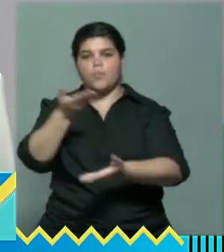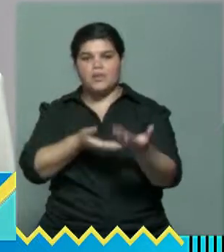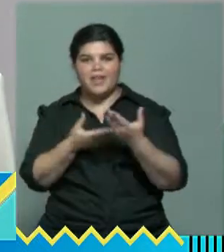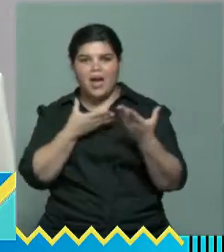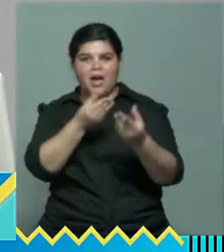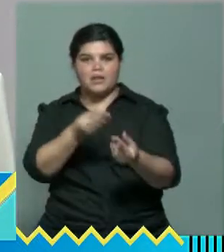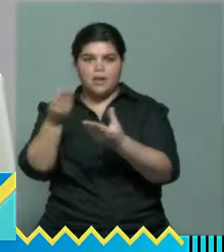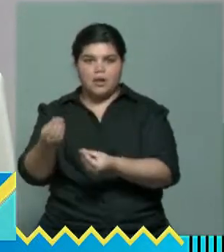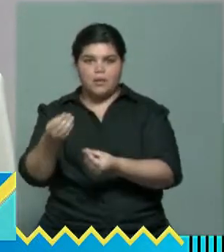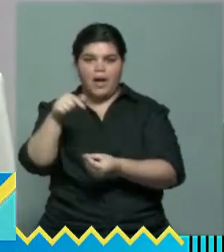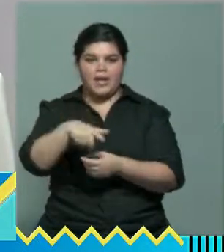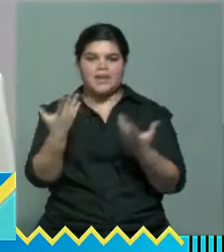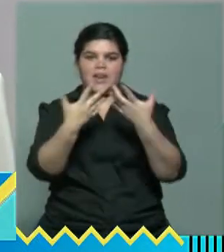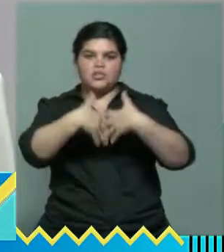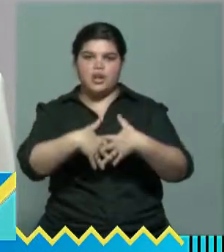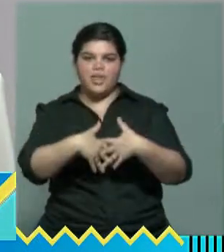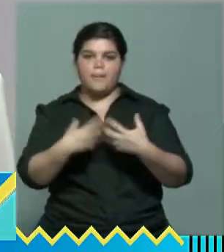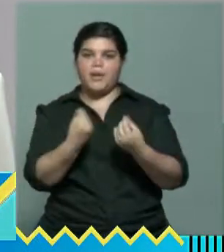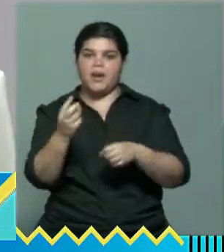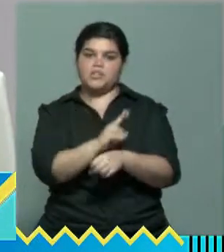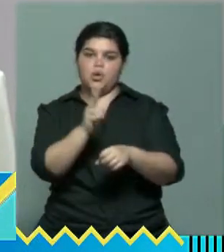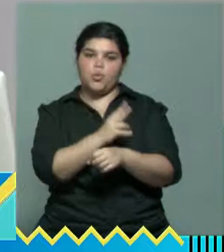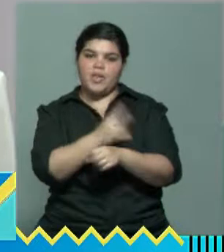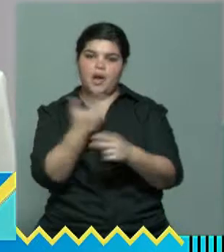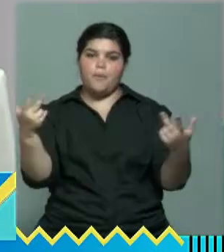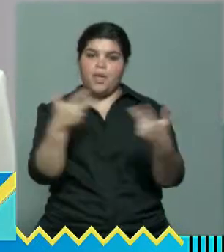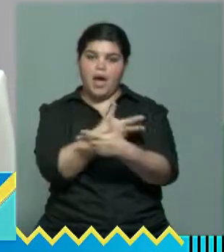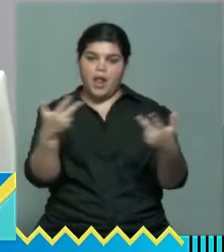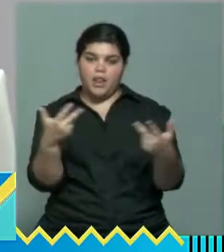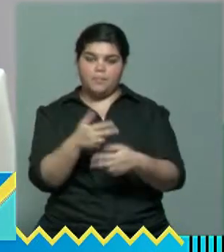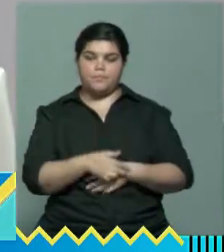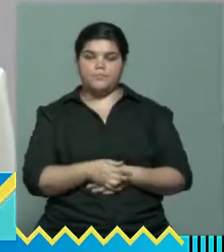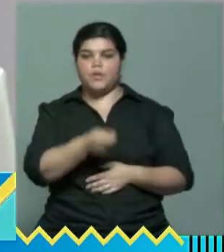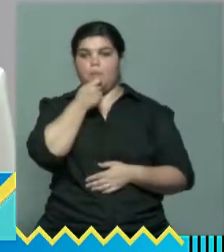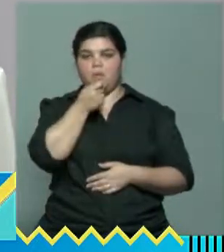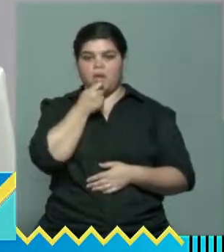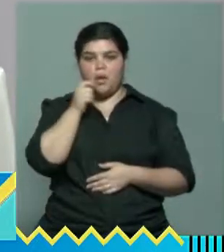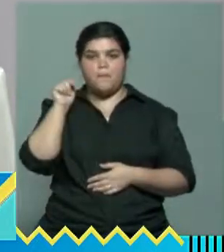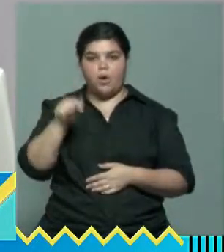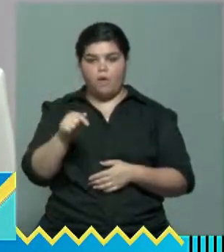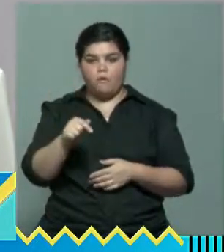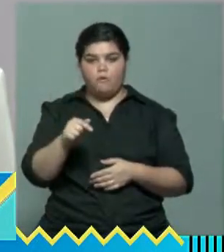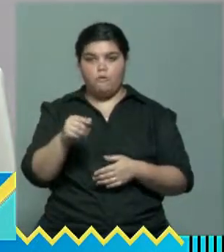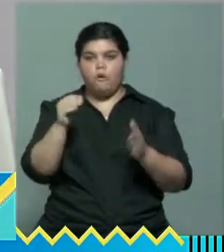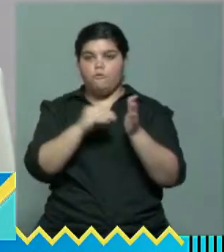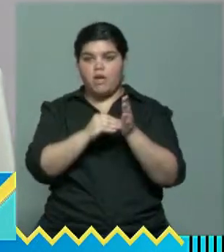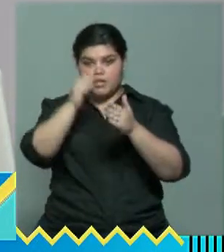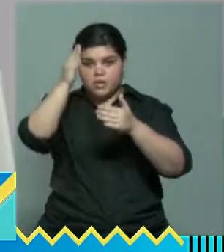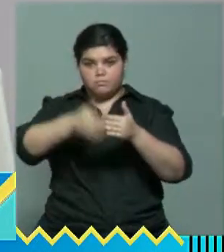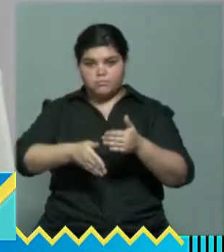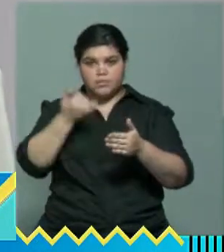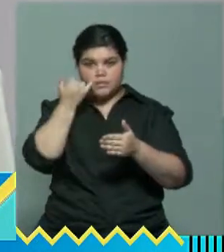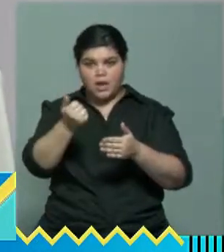la seguridad vial. Y en el caso de ser inhabilitado, para cumplido el plazo de esa inhabilitación, para poder